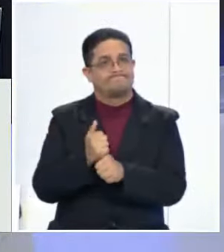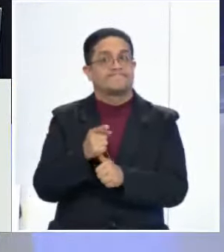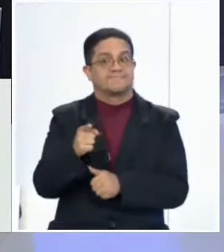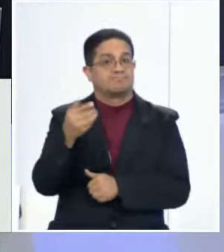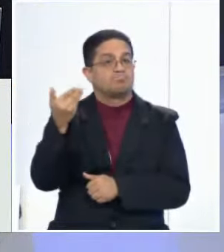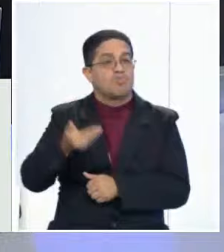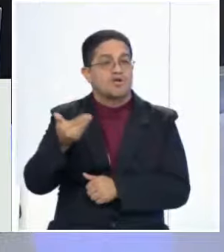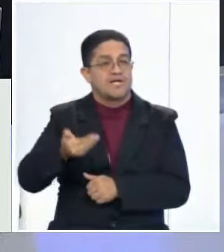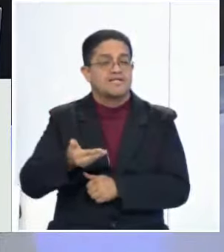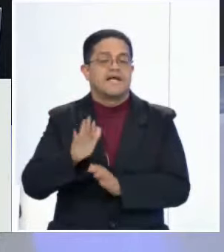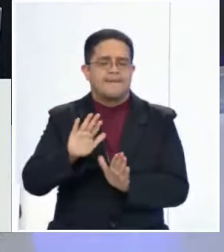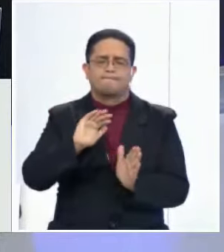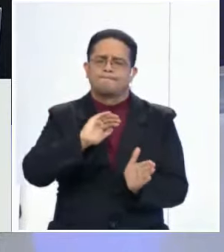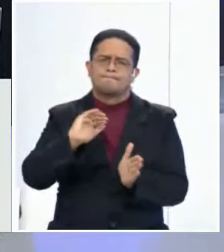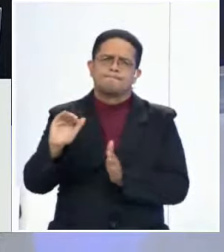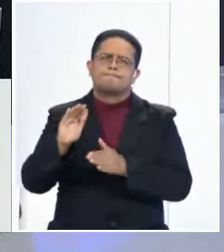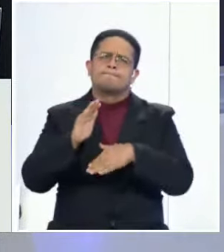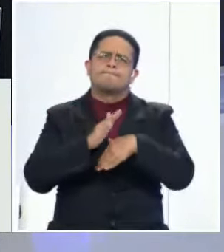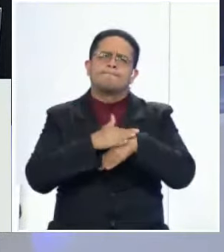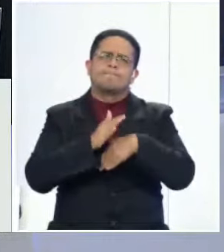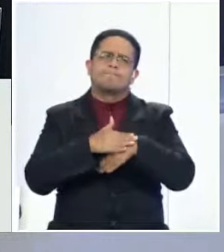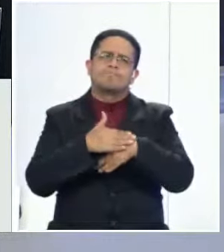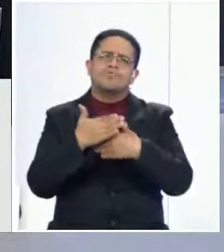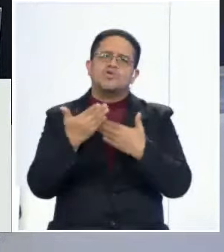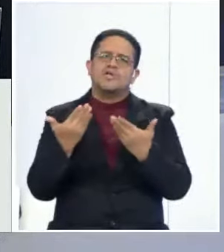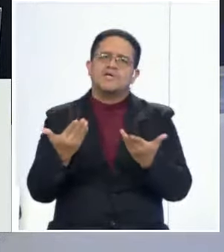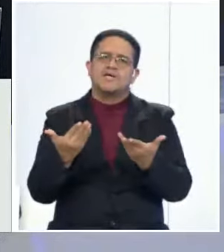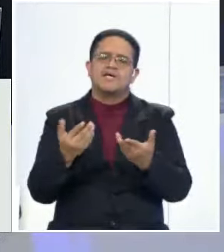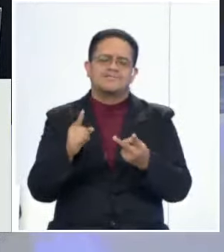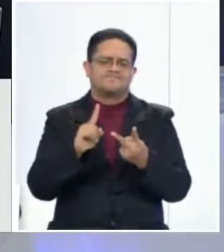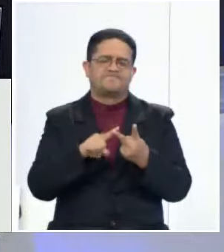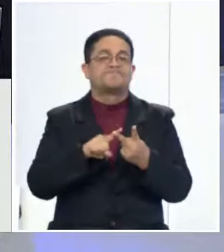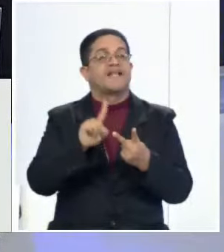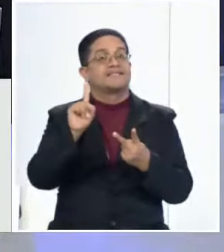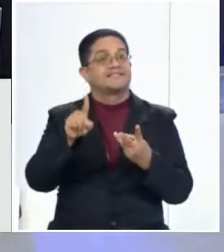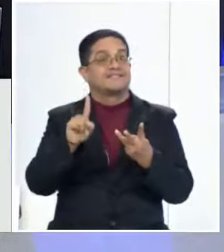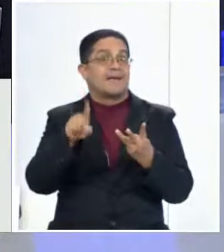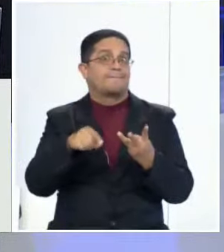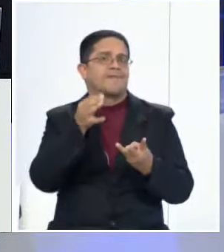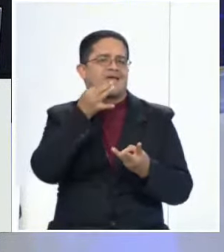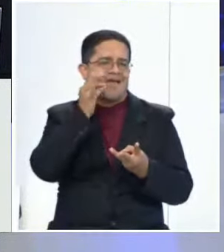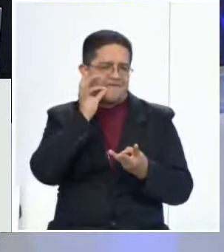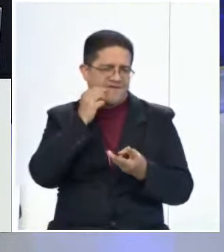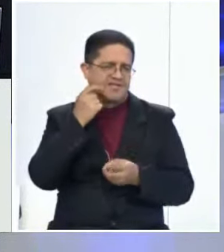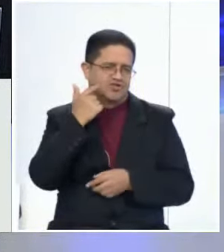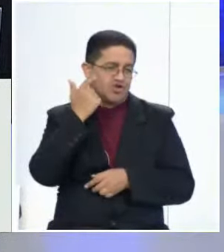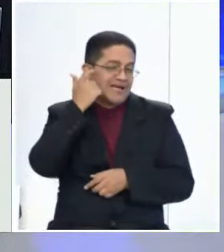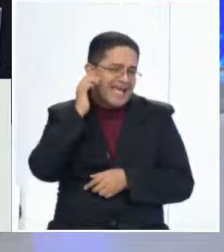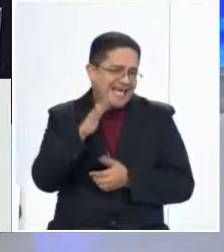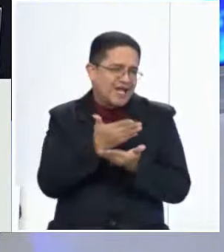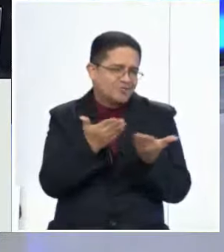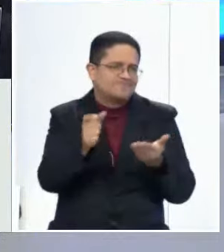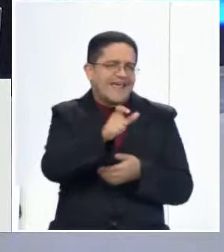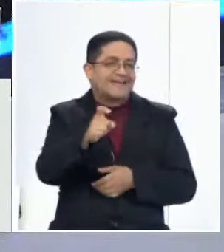importante. Ahora, ¿por qué hay que disminuir la cantidad de café? Yo sé que la gente nos va a odiar con esto, pero ¿por qué se